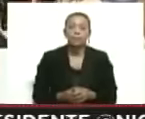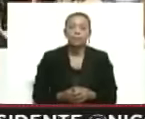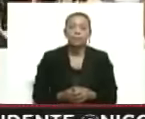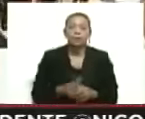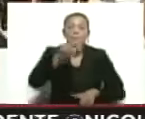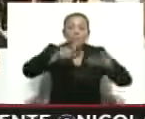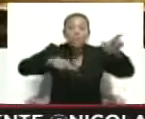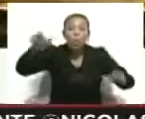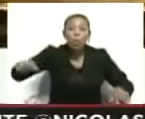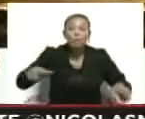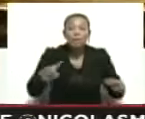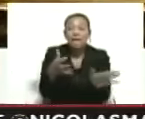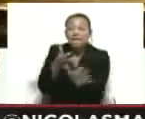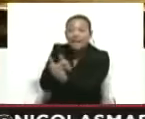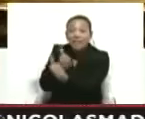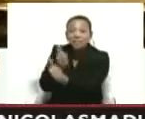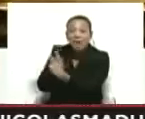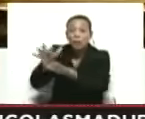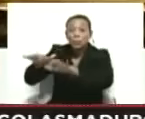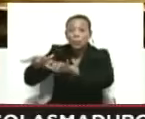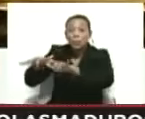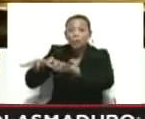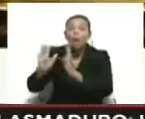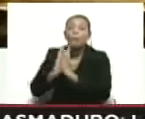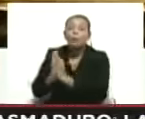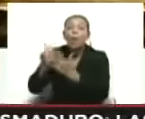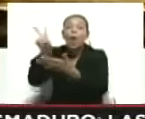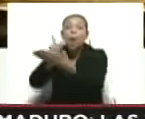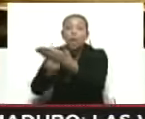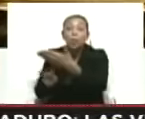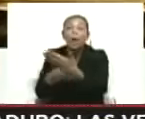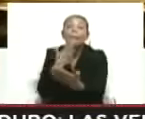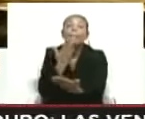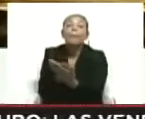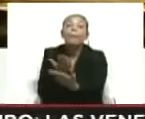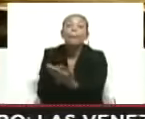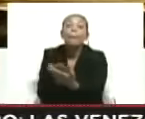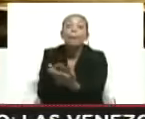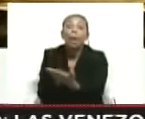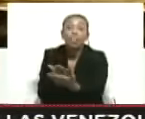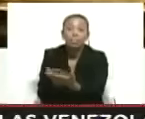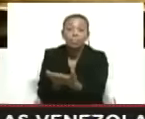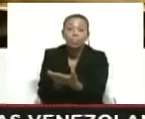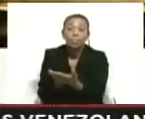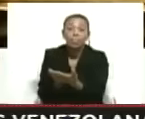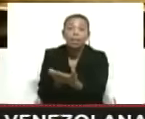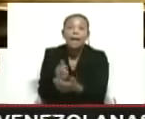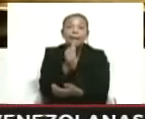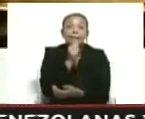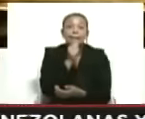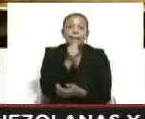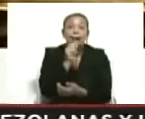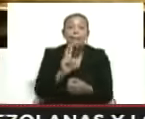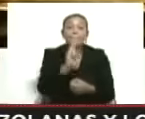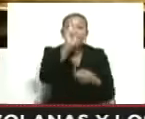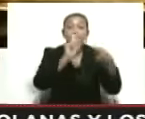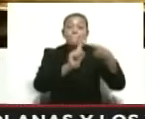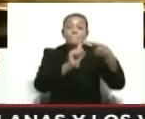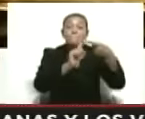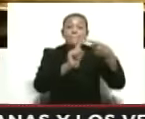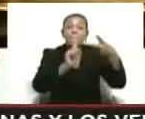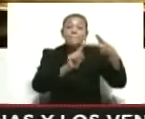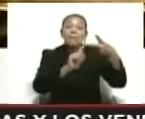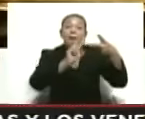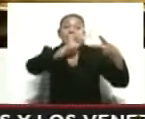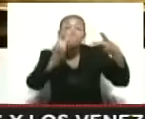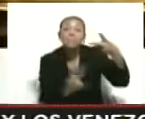Ciudadano secretario accidental, sírvase dar lectura a las propuestas para primera vicepresidencia de